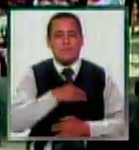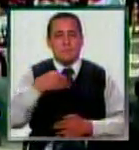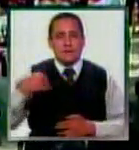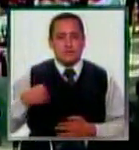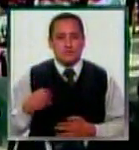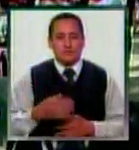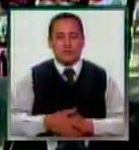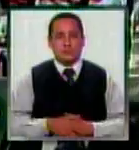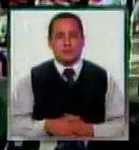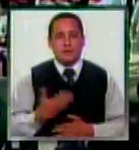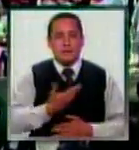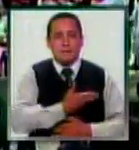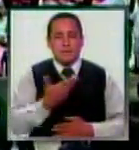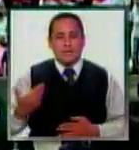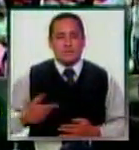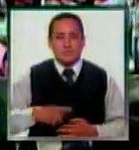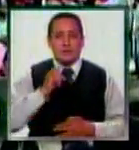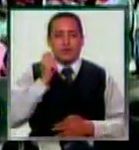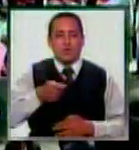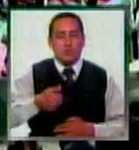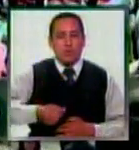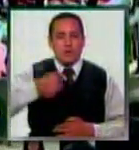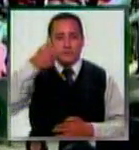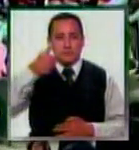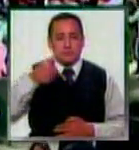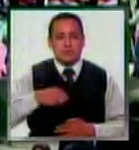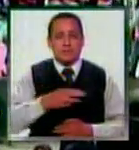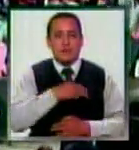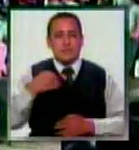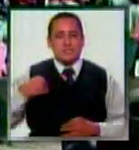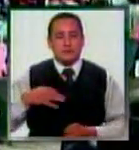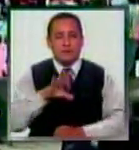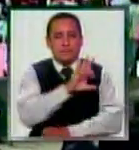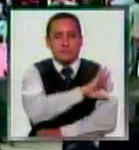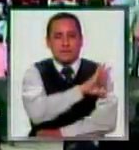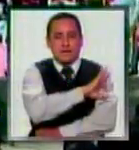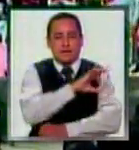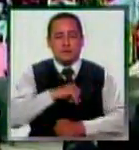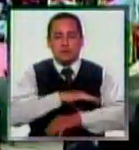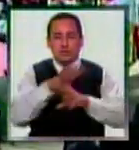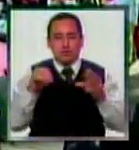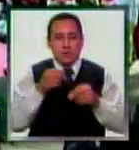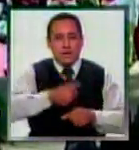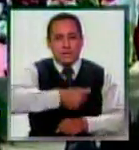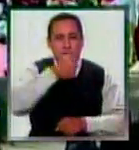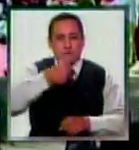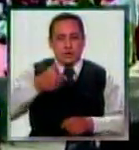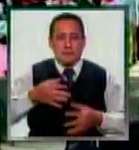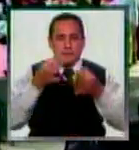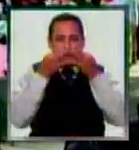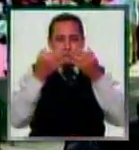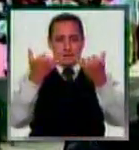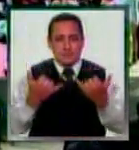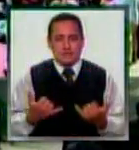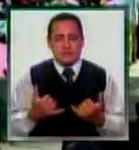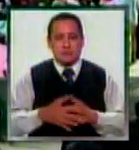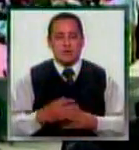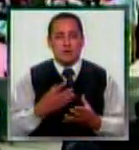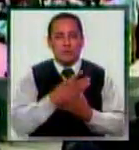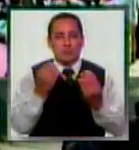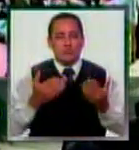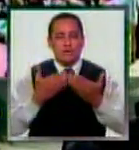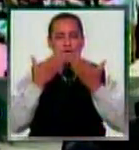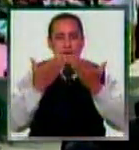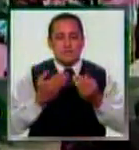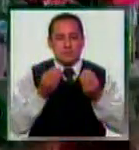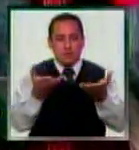ministros, presidente de la Corte Suprema, del Ministerio Público, todas las autoridades presentes. Muchas gracias